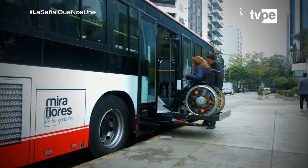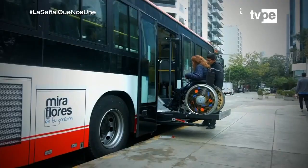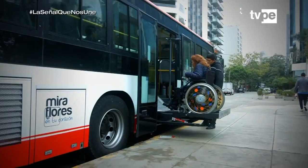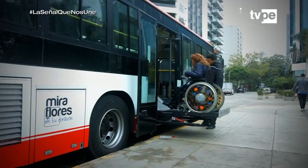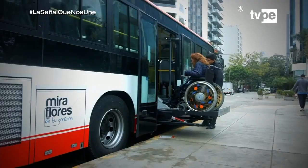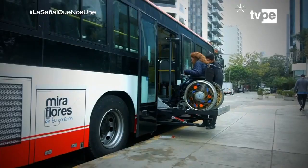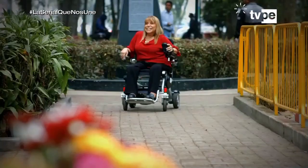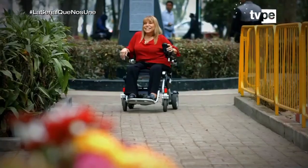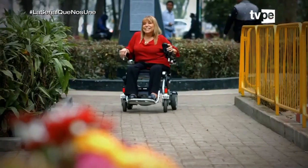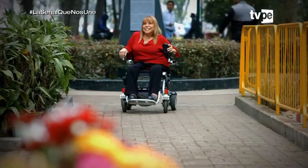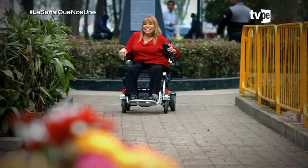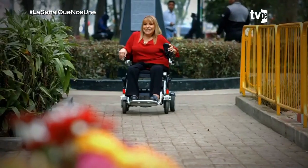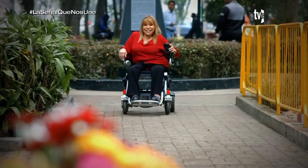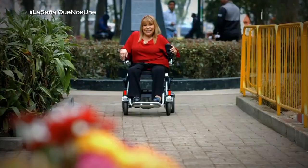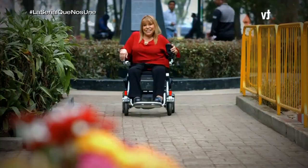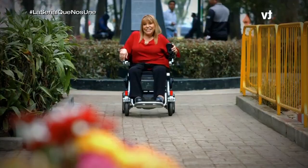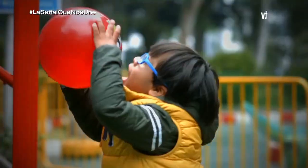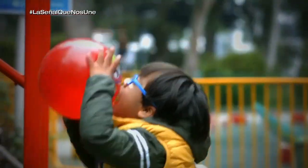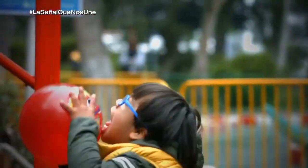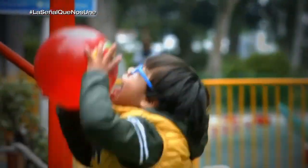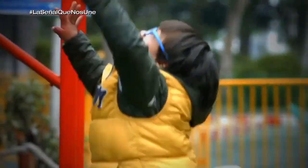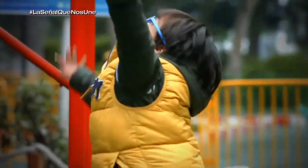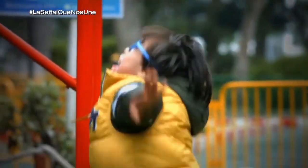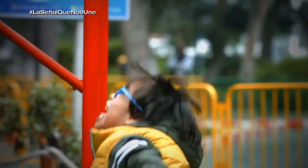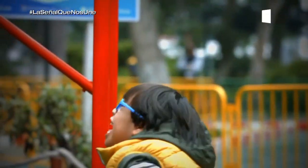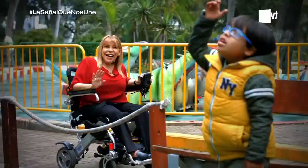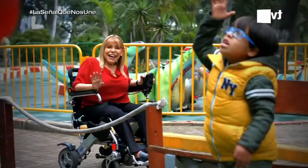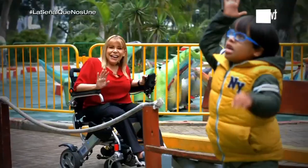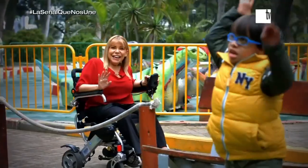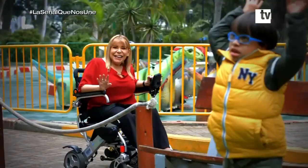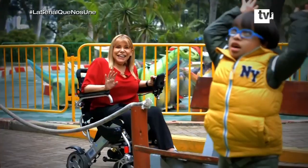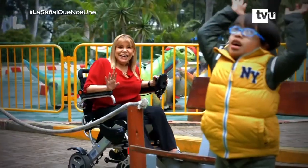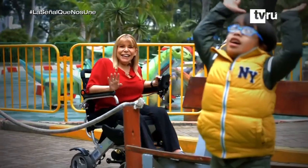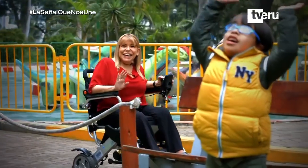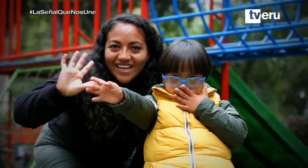de la igualdad.